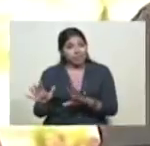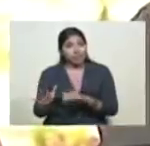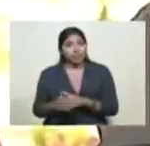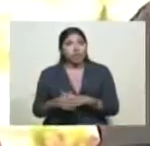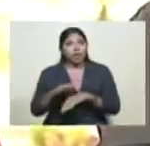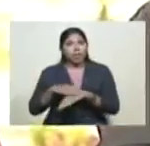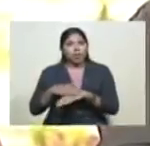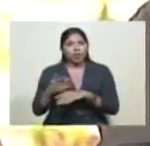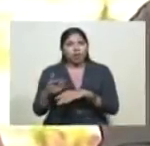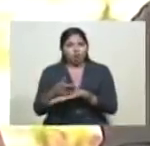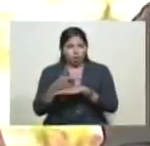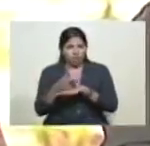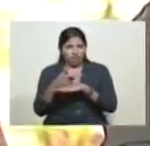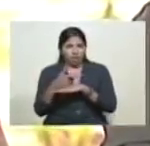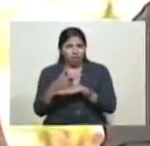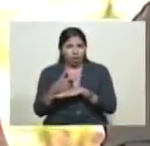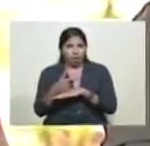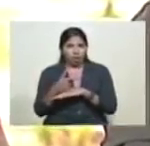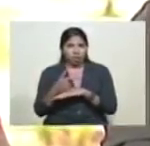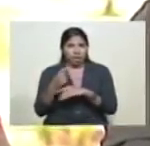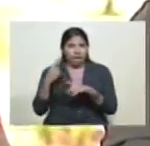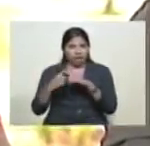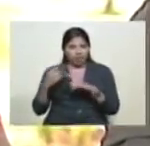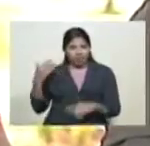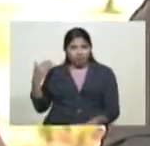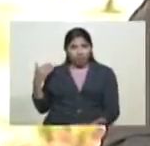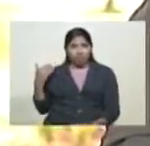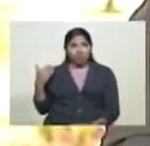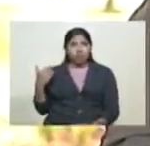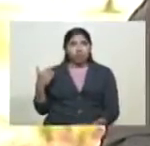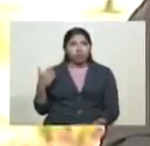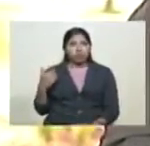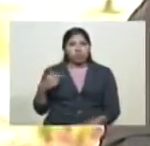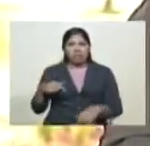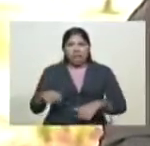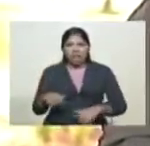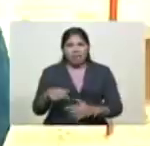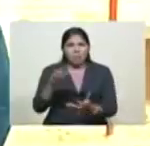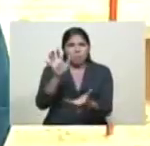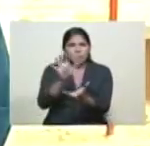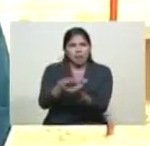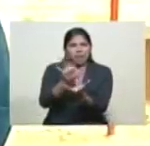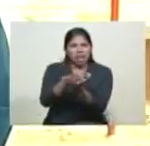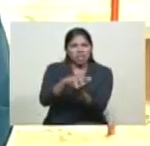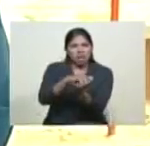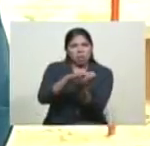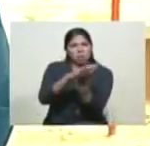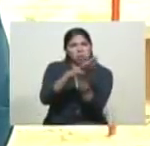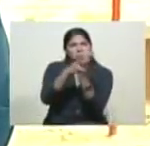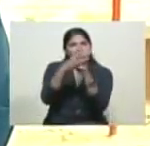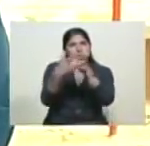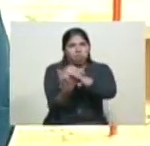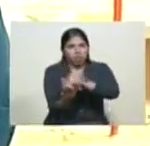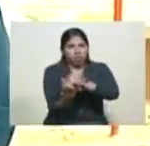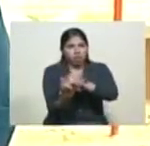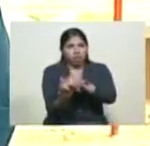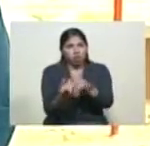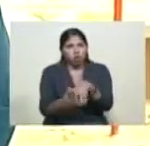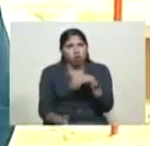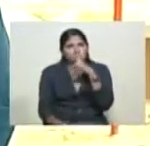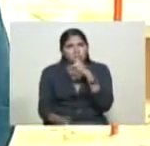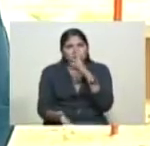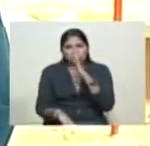Porque el gobernador que llegó con votos del pueblo ha destruido Margarita, ha destruido Nueva Esparta.